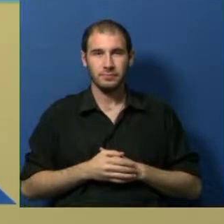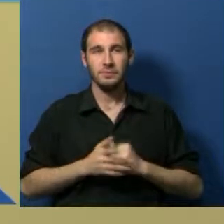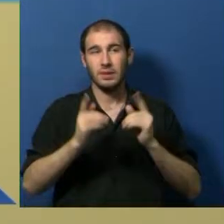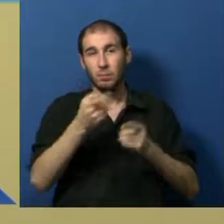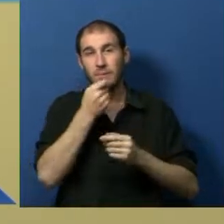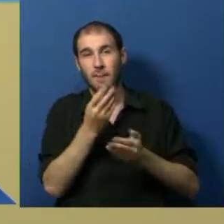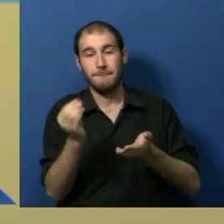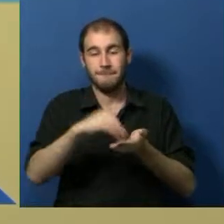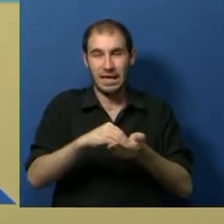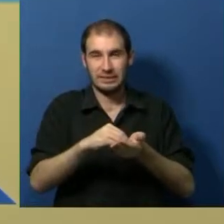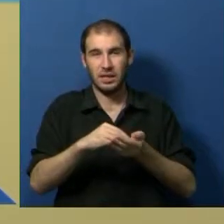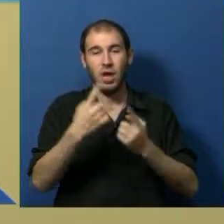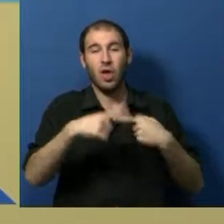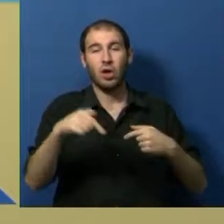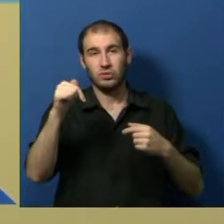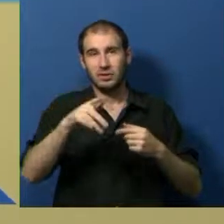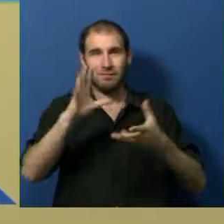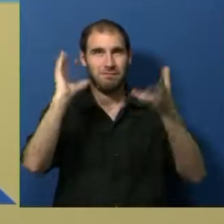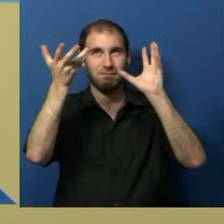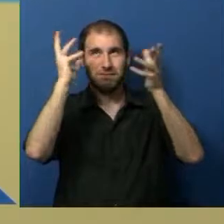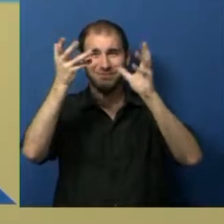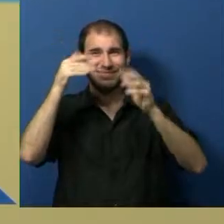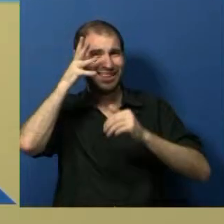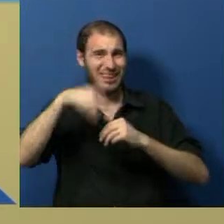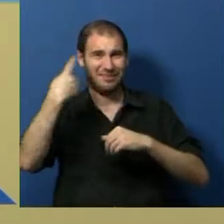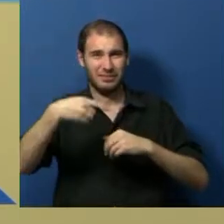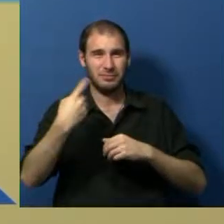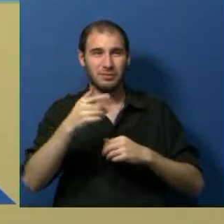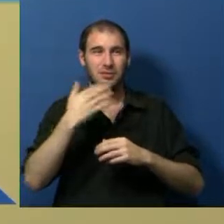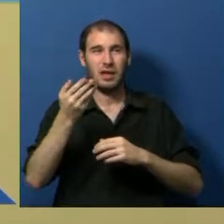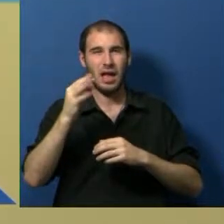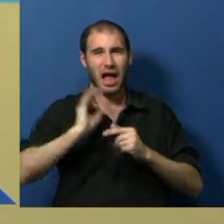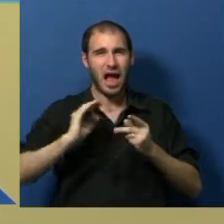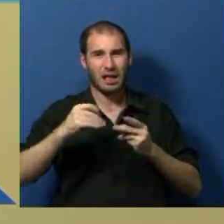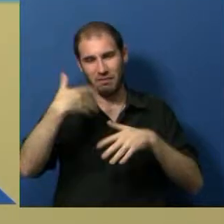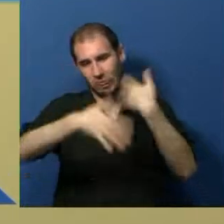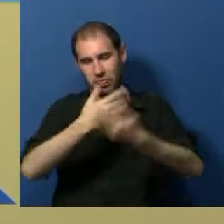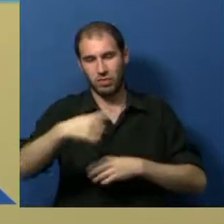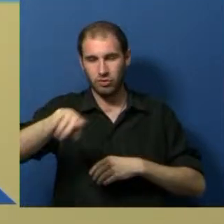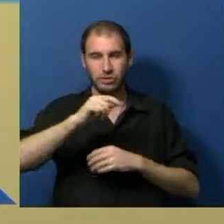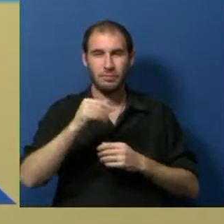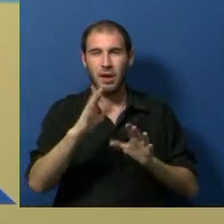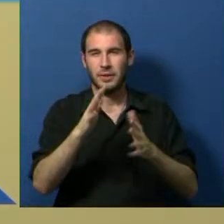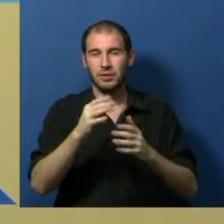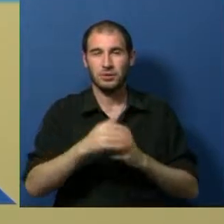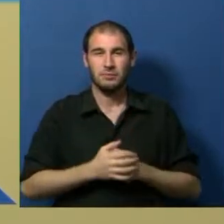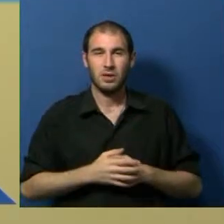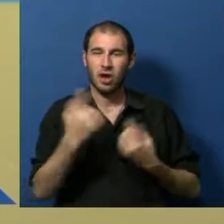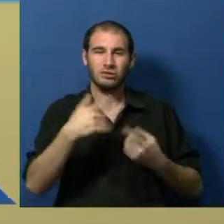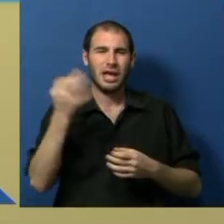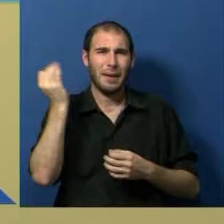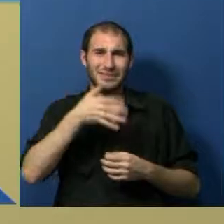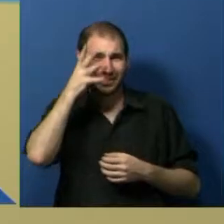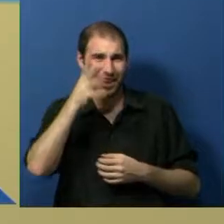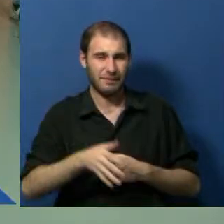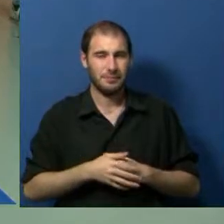si le agregamos estas condiciones de inestabilidad severa que han generado daños y destrozos, uh-huh, bueno, hablamos de un evento particularmente